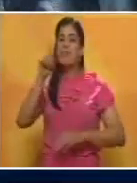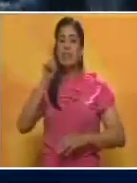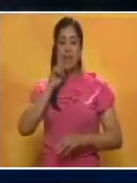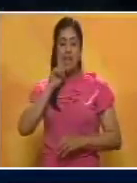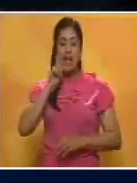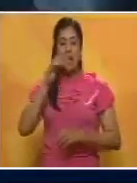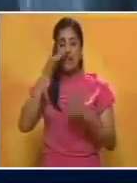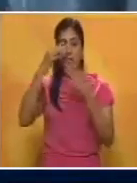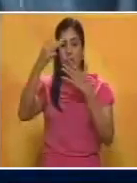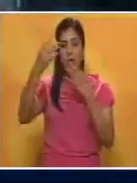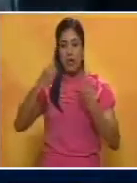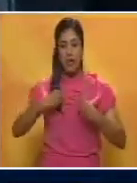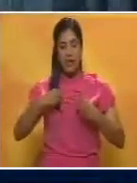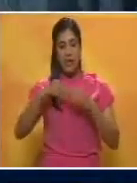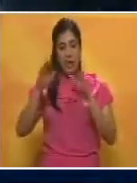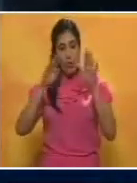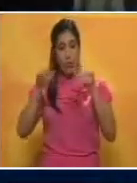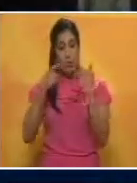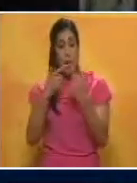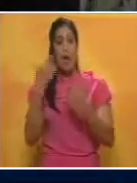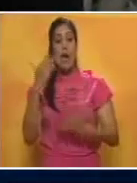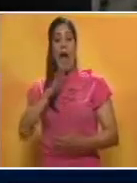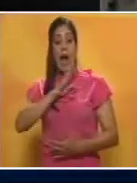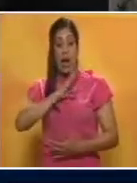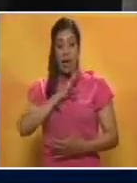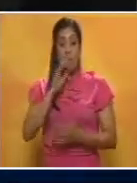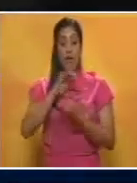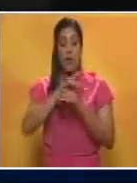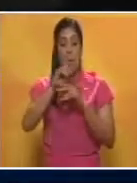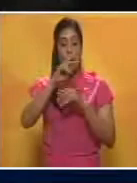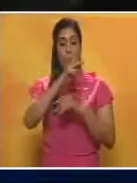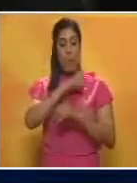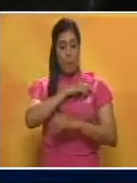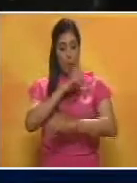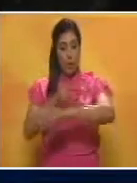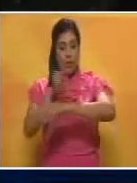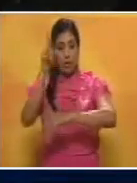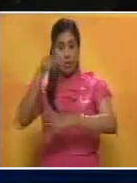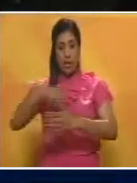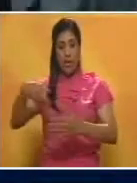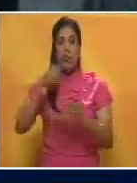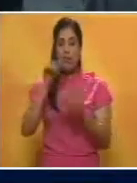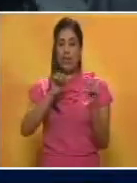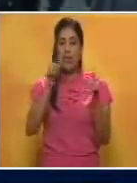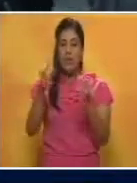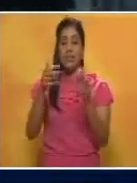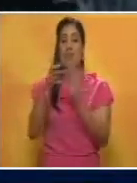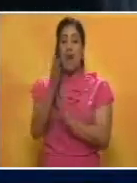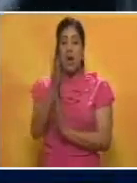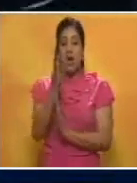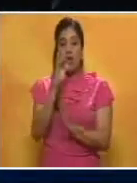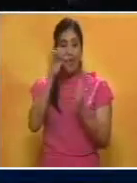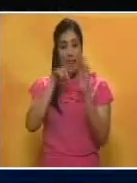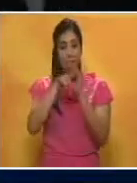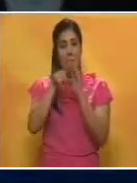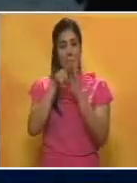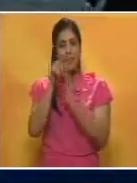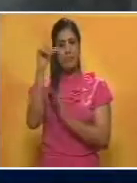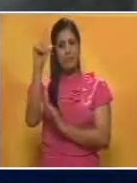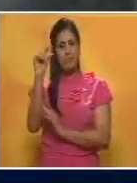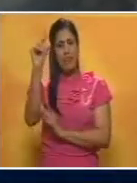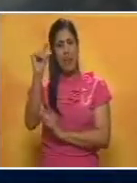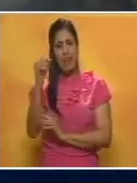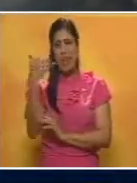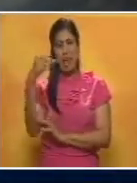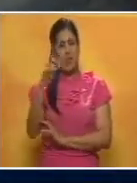nombre Forever King The Last Tour, la cual comenzará en Puerto Rico. También se pudo conocer que el reggaetonero pidió que las entradas tuvieran un costo